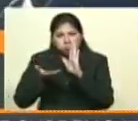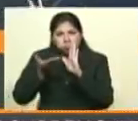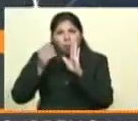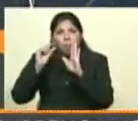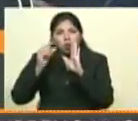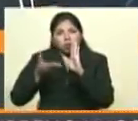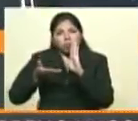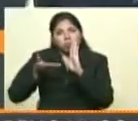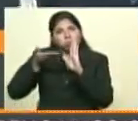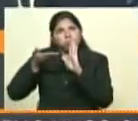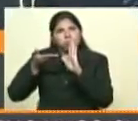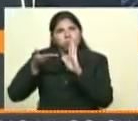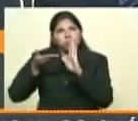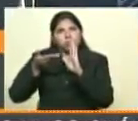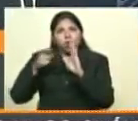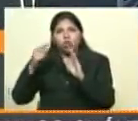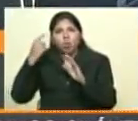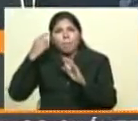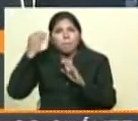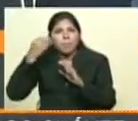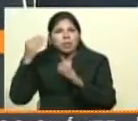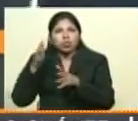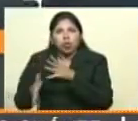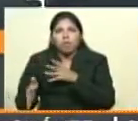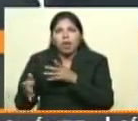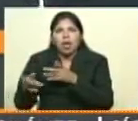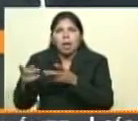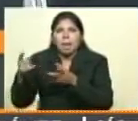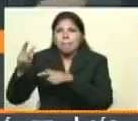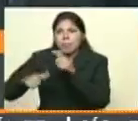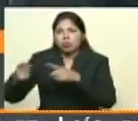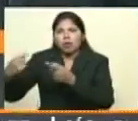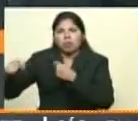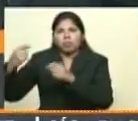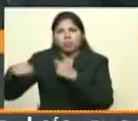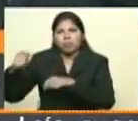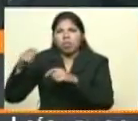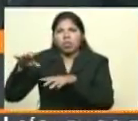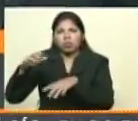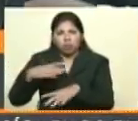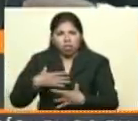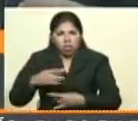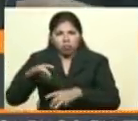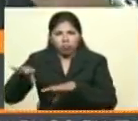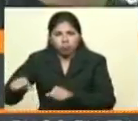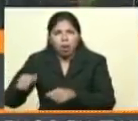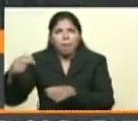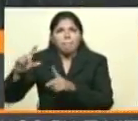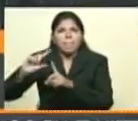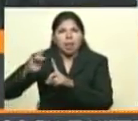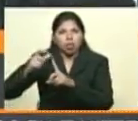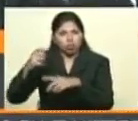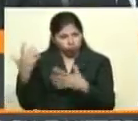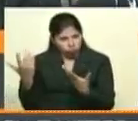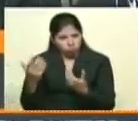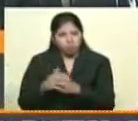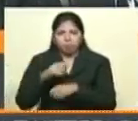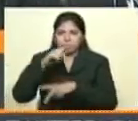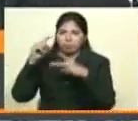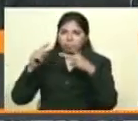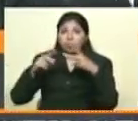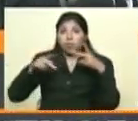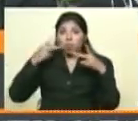los ofertantes internacionales del petro? Ahora venimos en materia política. ¿A partir de cuándo